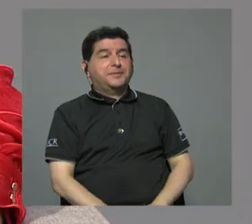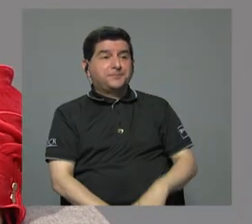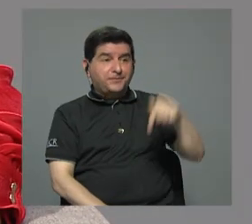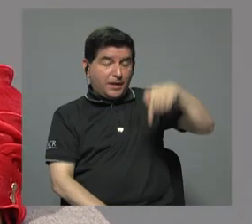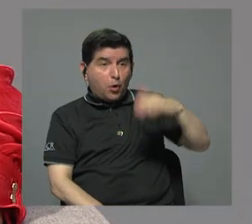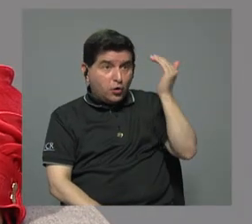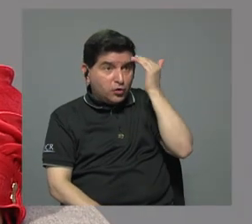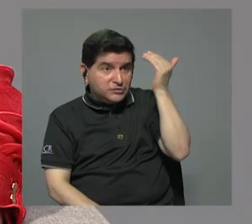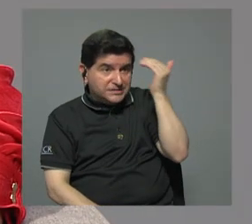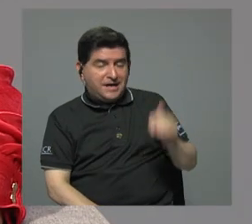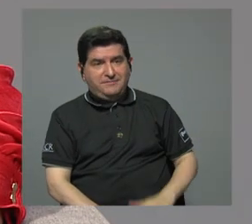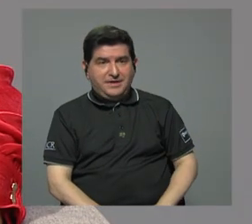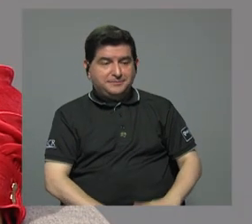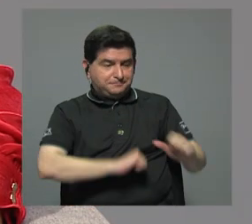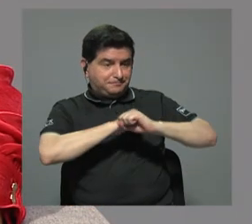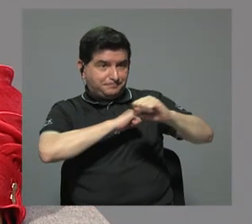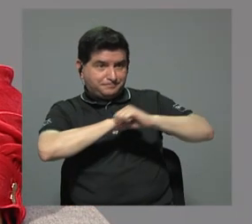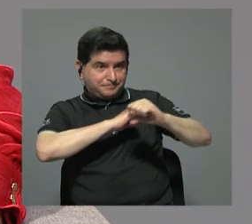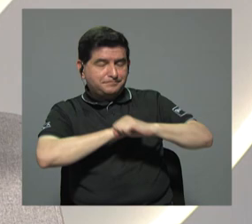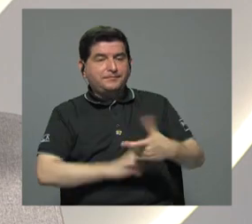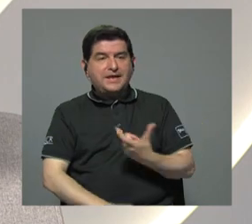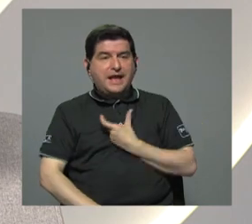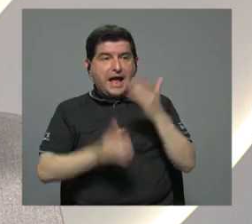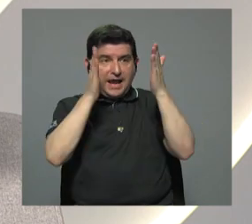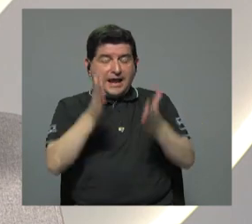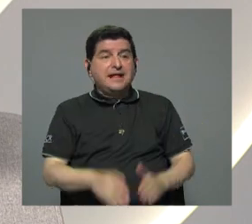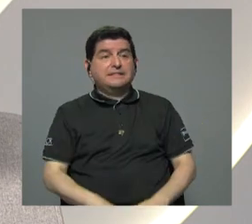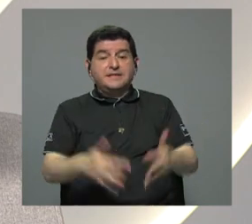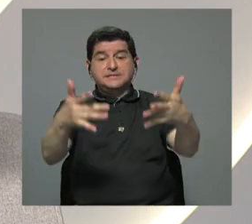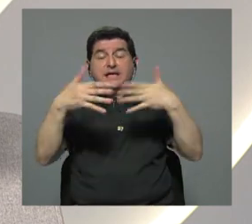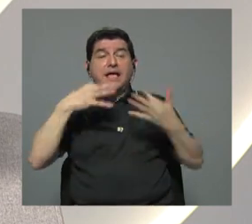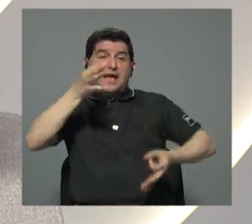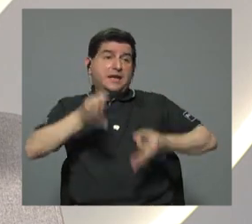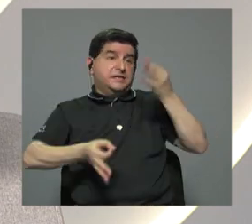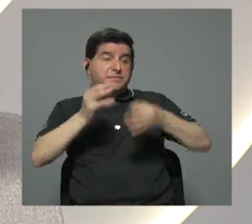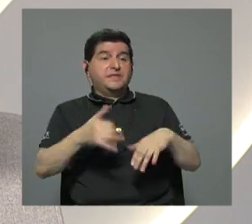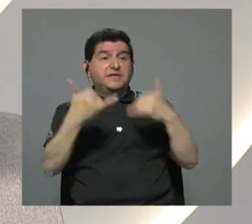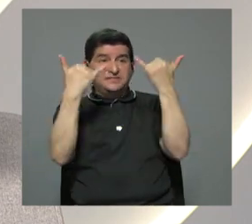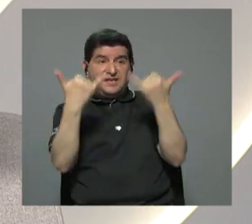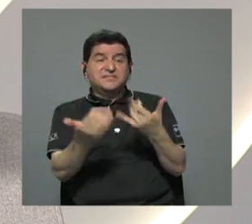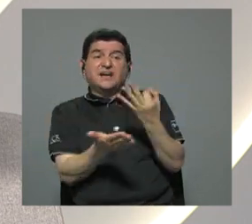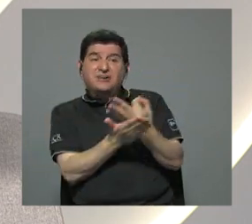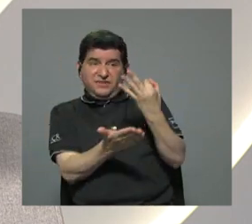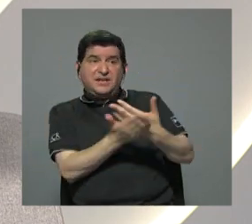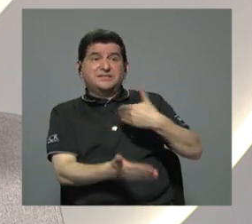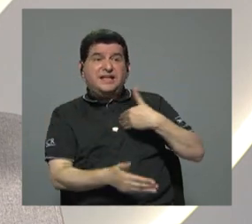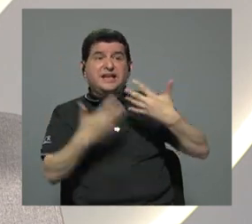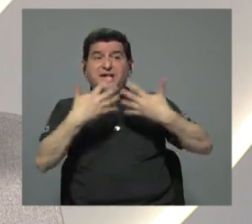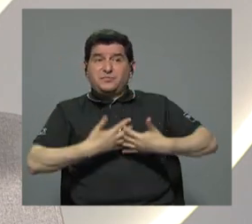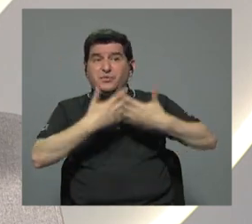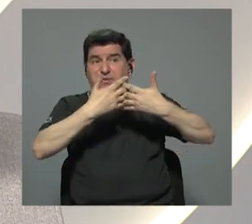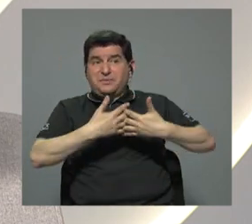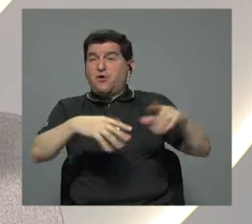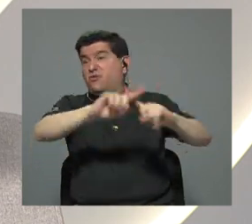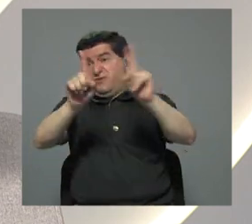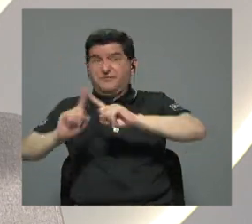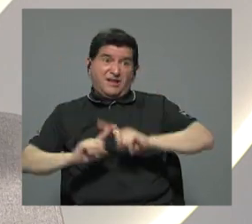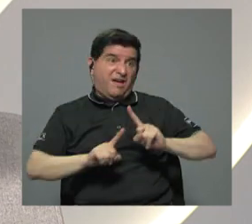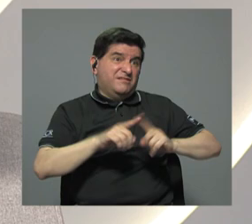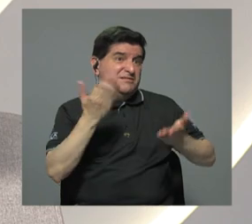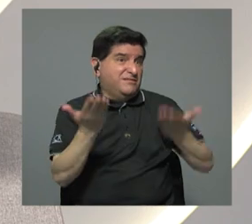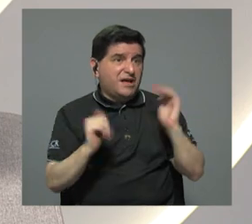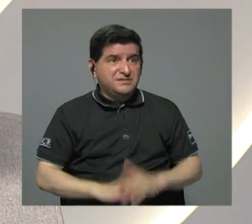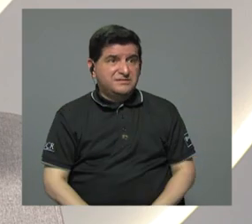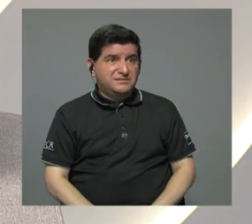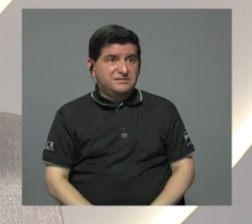estamos conociendo que las campañas de los alcaldes según el expediente judicial han sido financiadas por una empresa o por varias